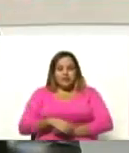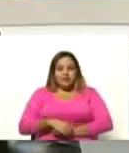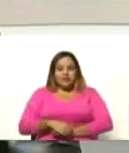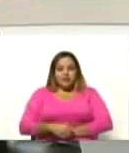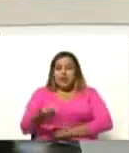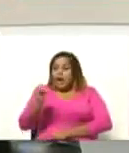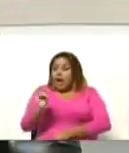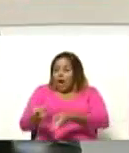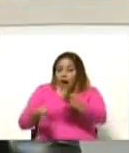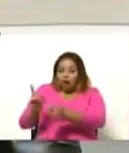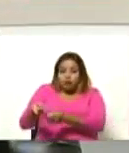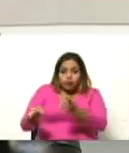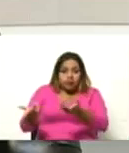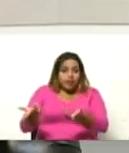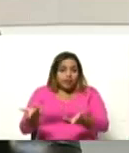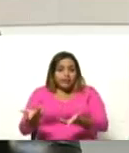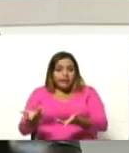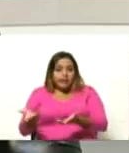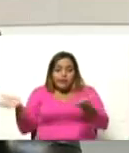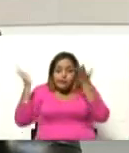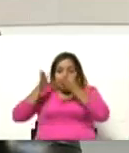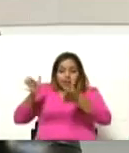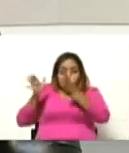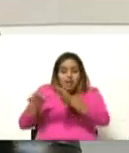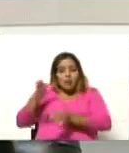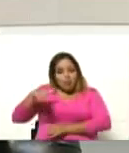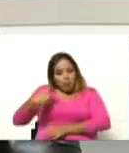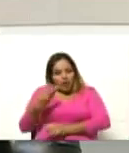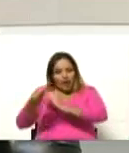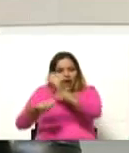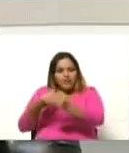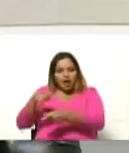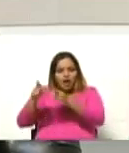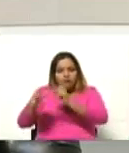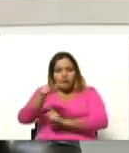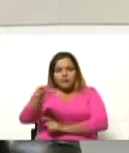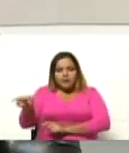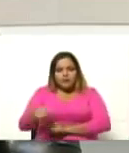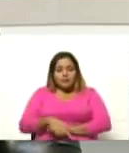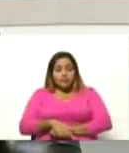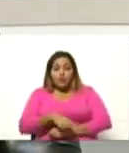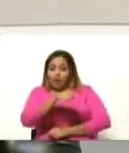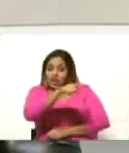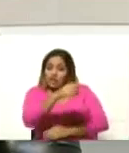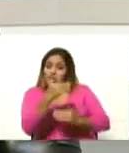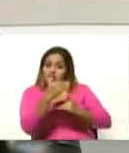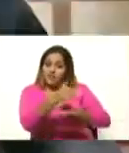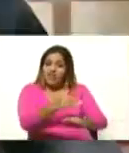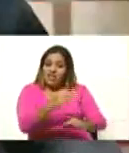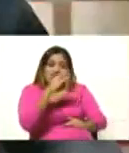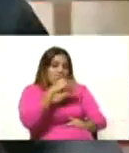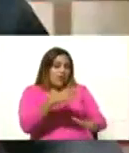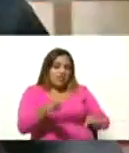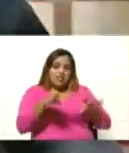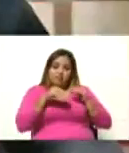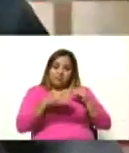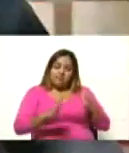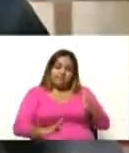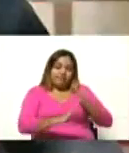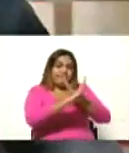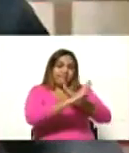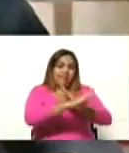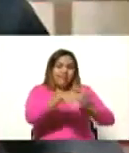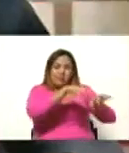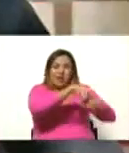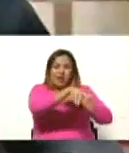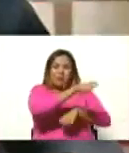¿Existiría alguna cosa aproximadamente, alguna recomendación que usted le pudiese hacer a alguno de estos personajes? Con estos niveles de desaprobación, de rechazo,